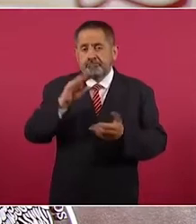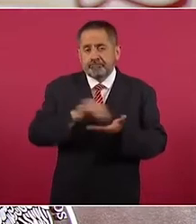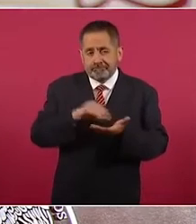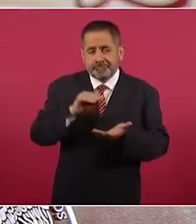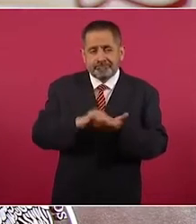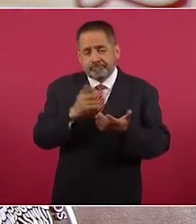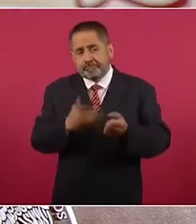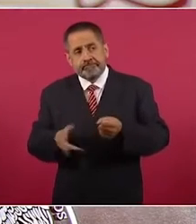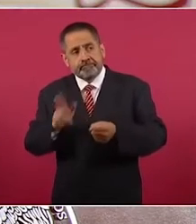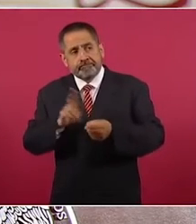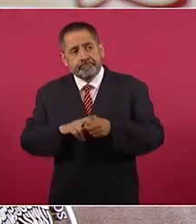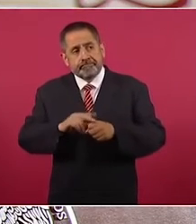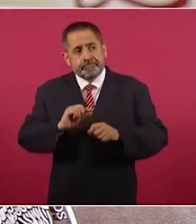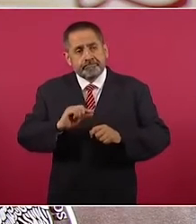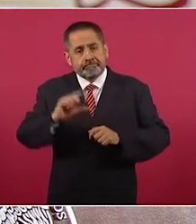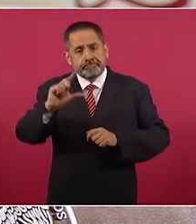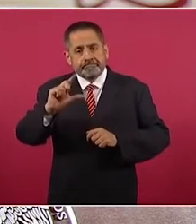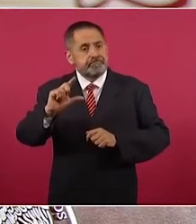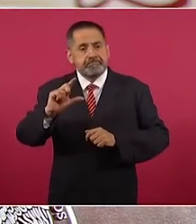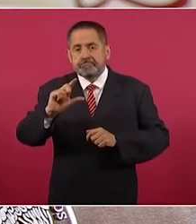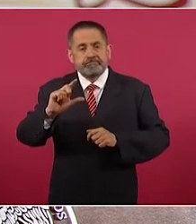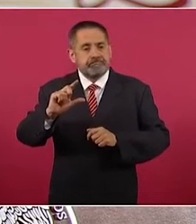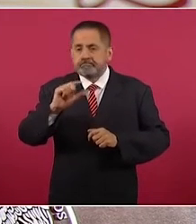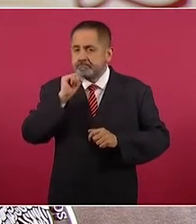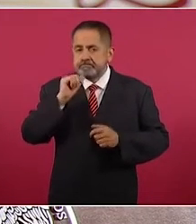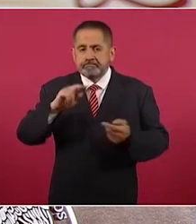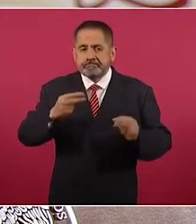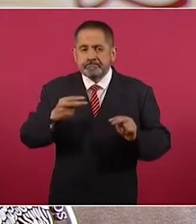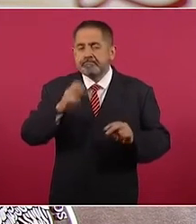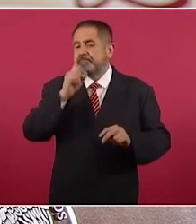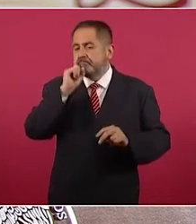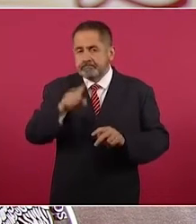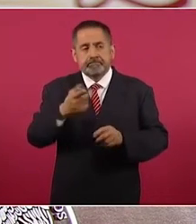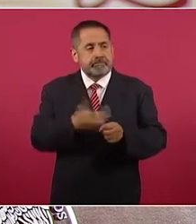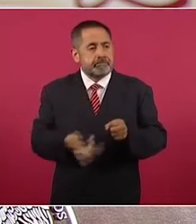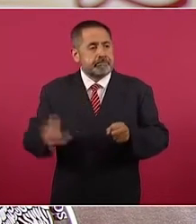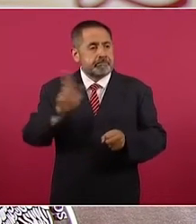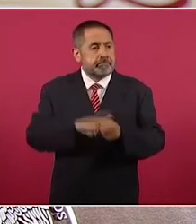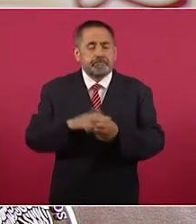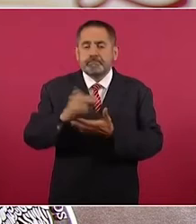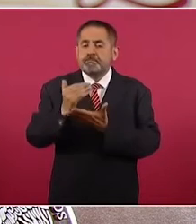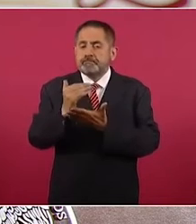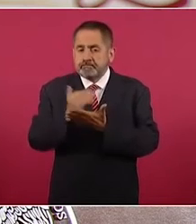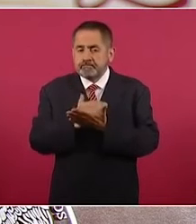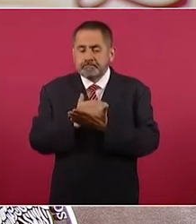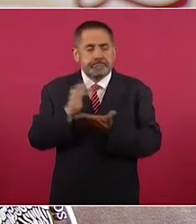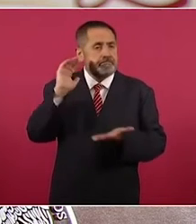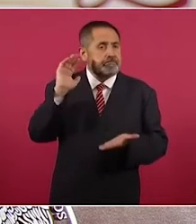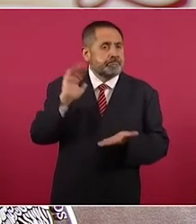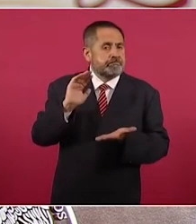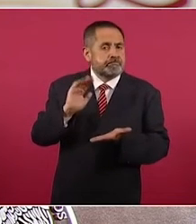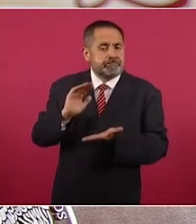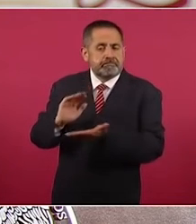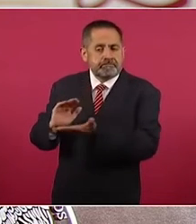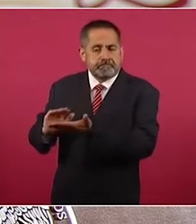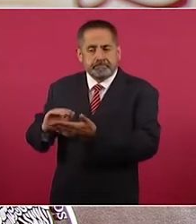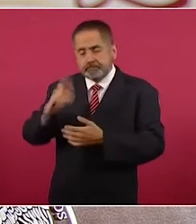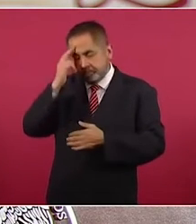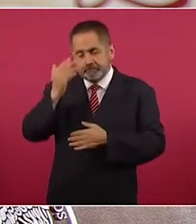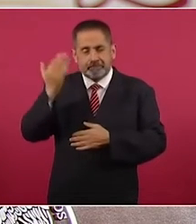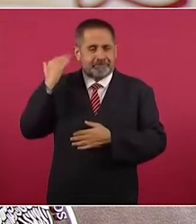semanas más a la alza. Sin embargo, no, ya empezó también a reducirse la ocupación hospitalaria. Recordarán que la semana pasada estaba